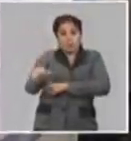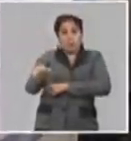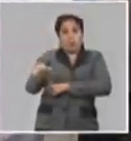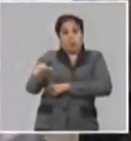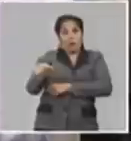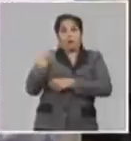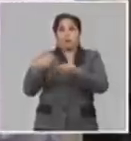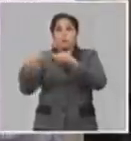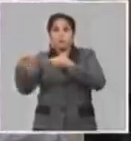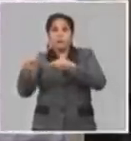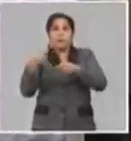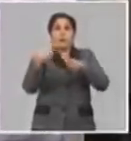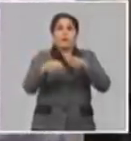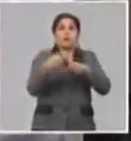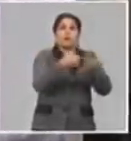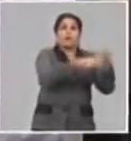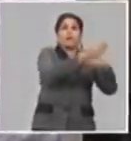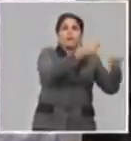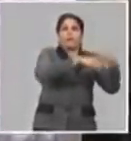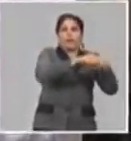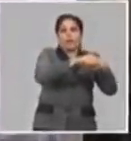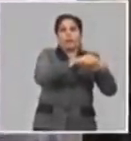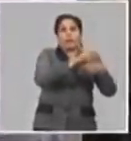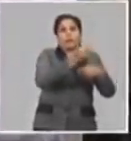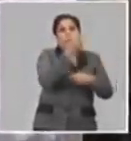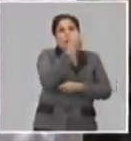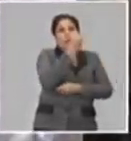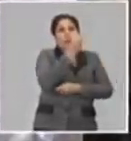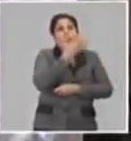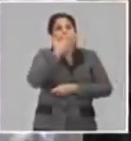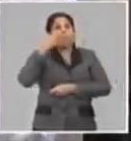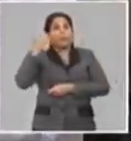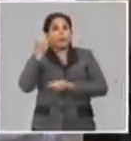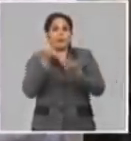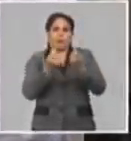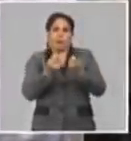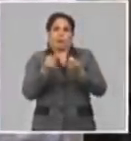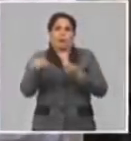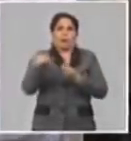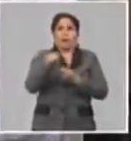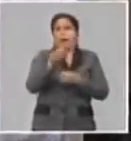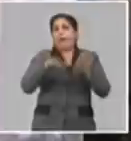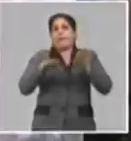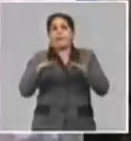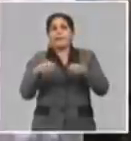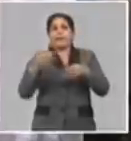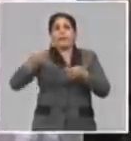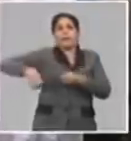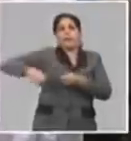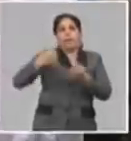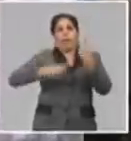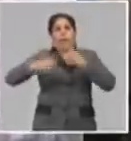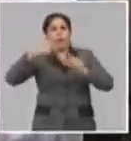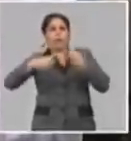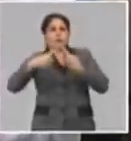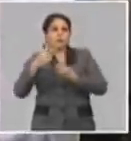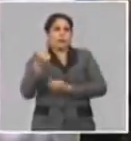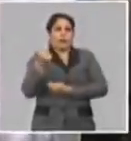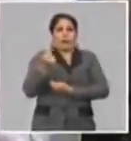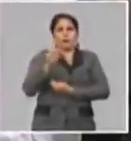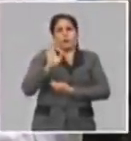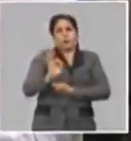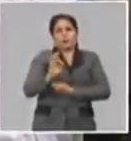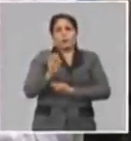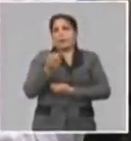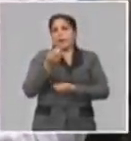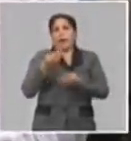final. Muchas veces en esa comercialización se pierden productos, en esa comercialización se generan